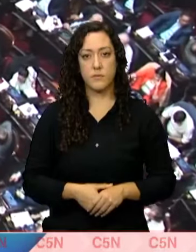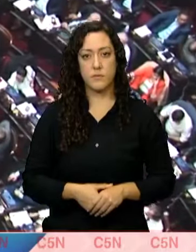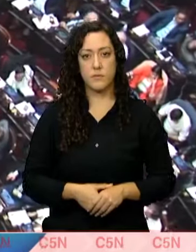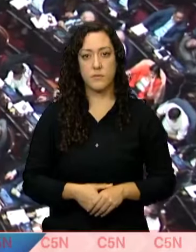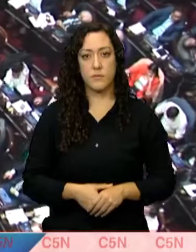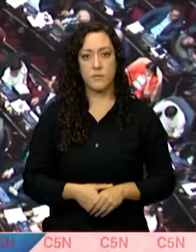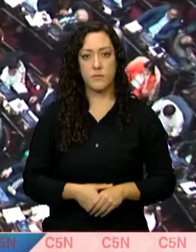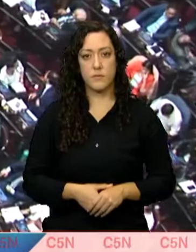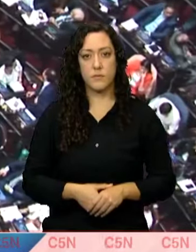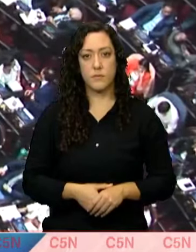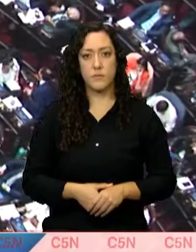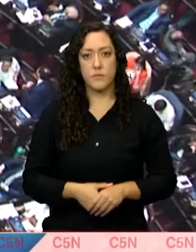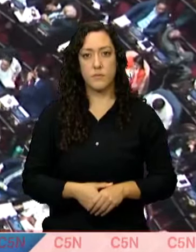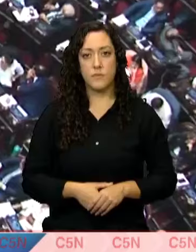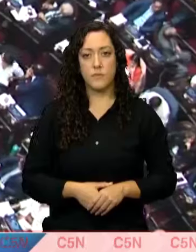efectivamente.